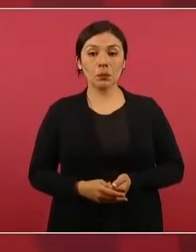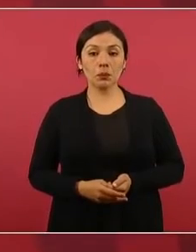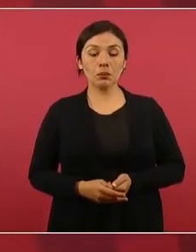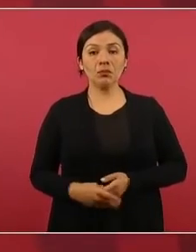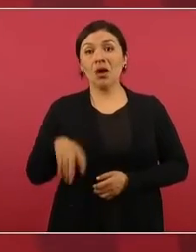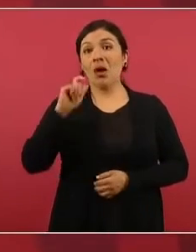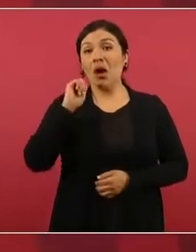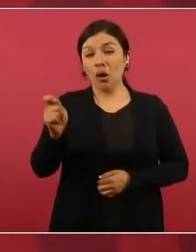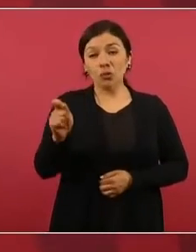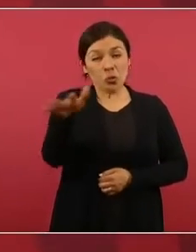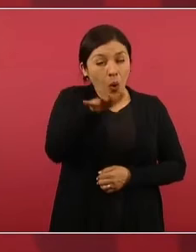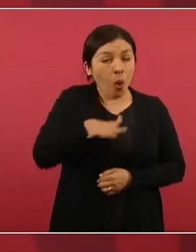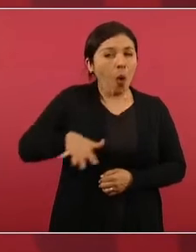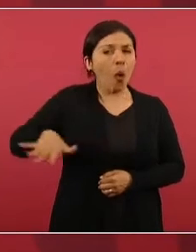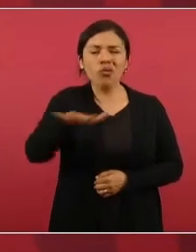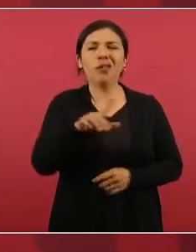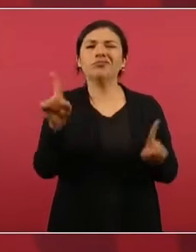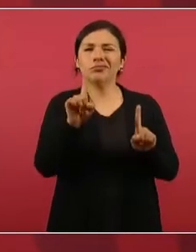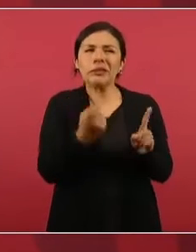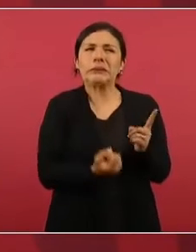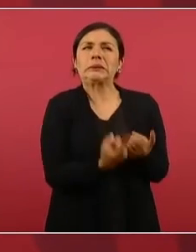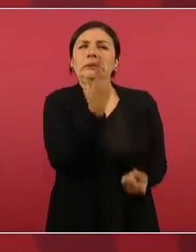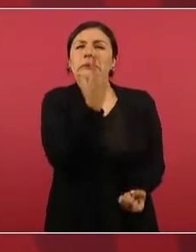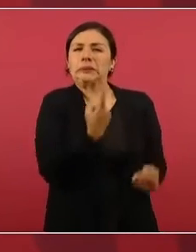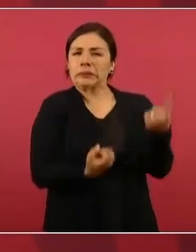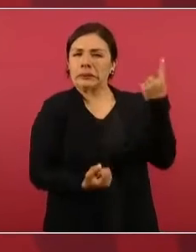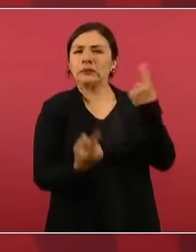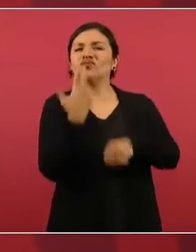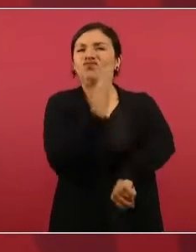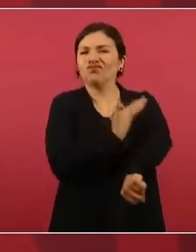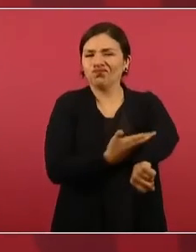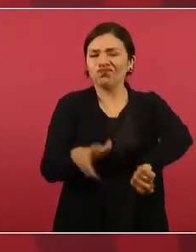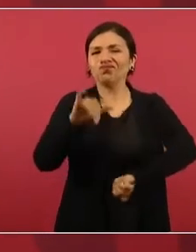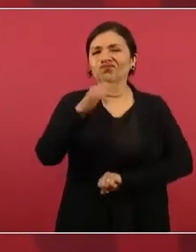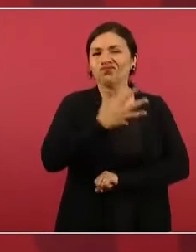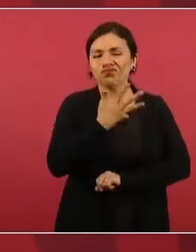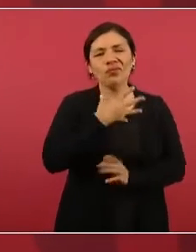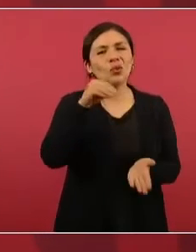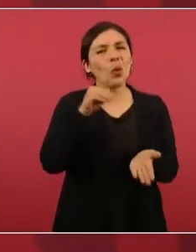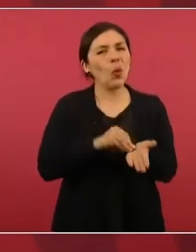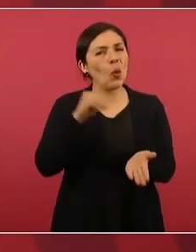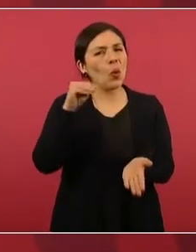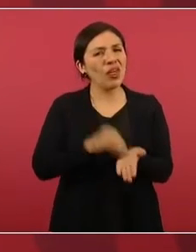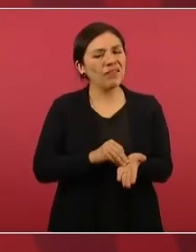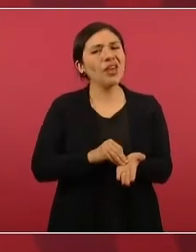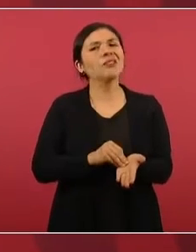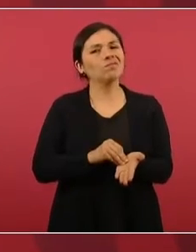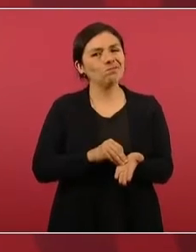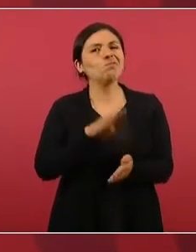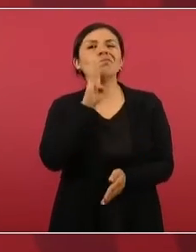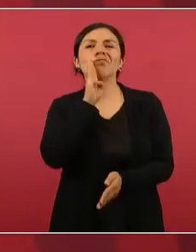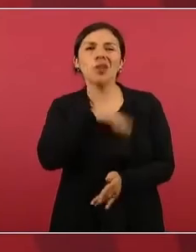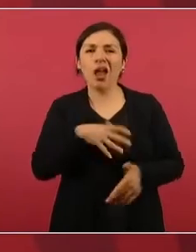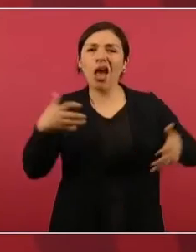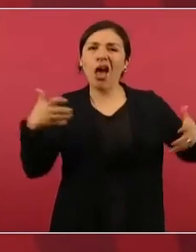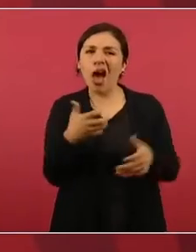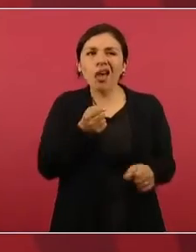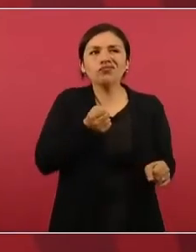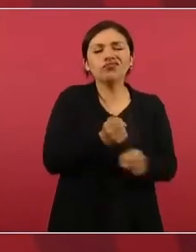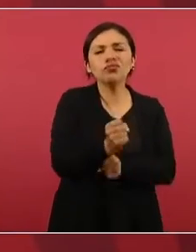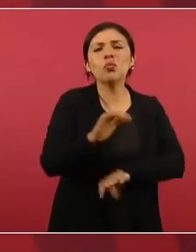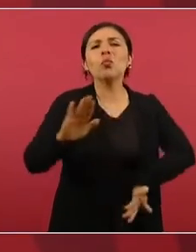la regla, fue la excepción, pero siguen habiendo estos atropellos, ¿no? Por